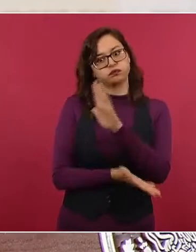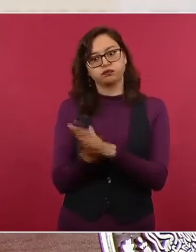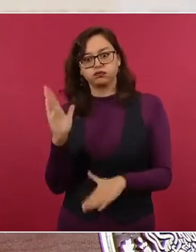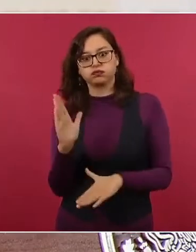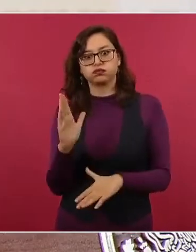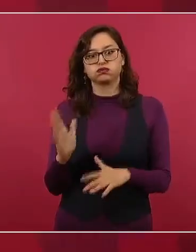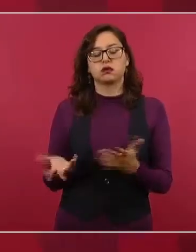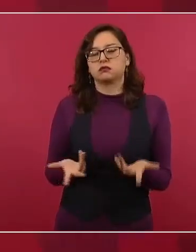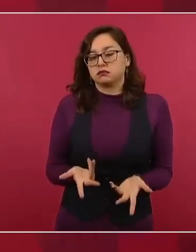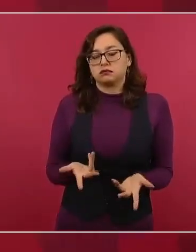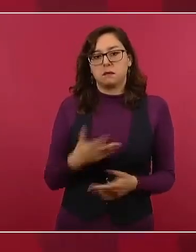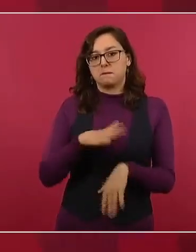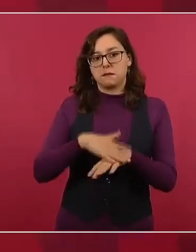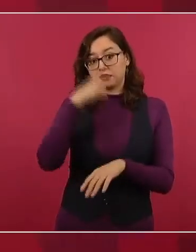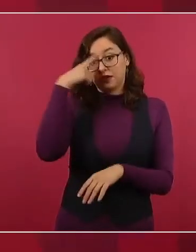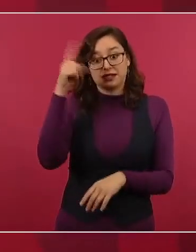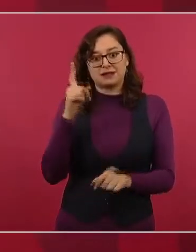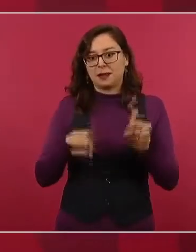es decir,